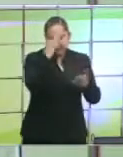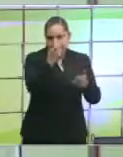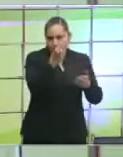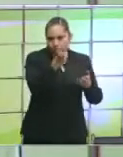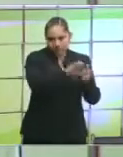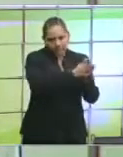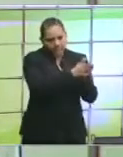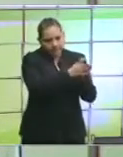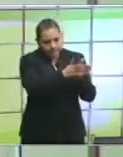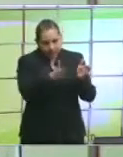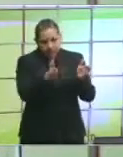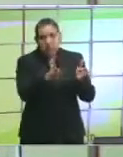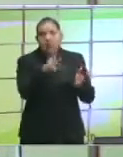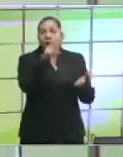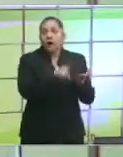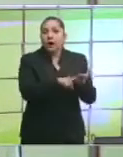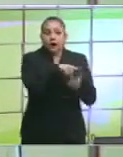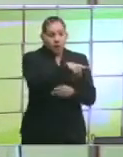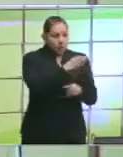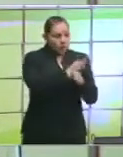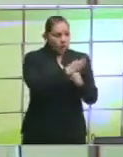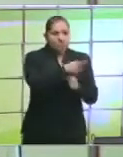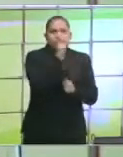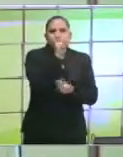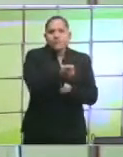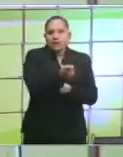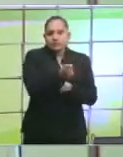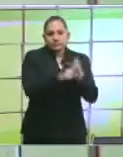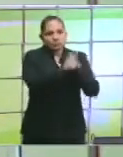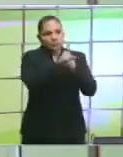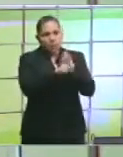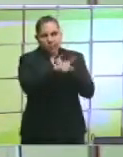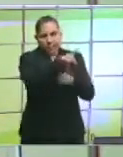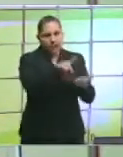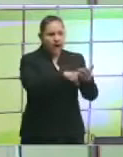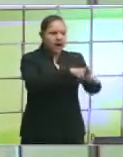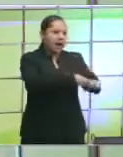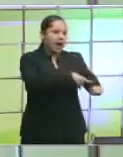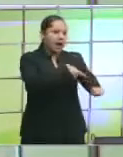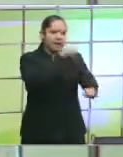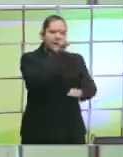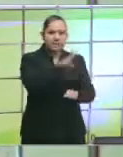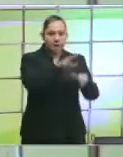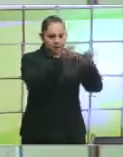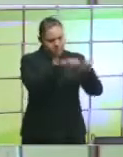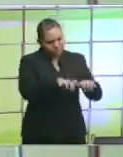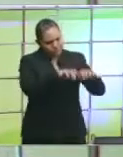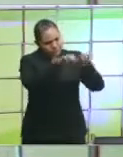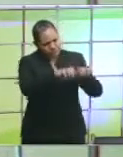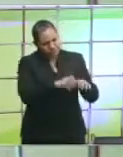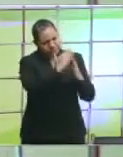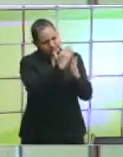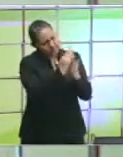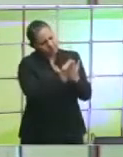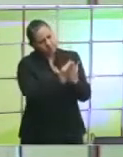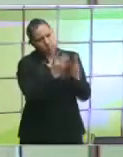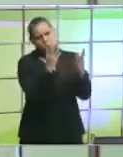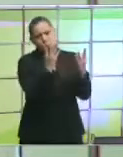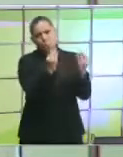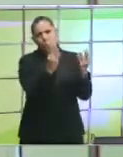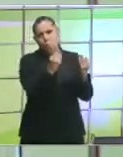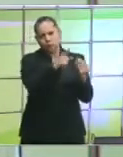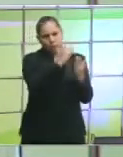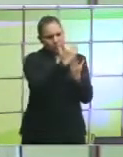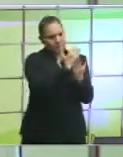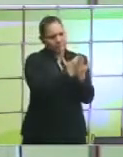esto no es que fueran grandes fueron voluminosas sino lo importante es que a mi juicio no se así algo así la expresión un poco